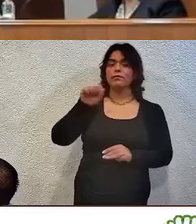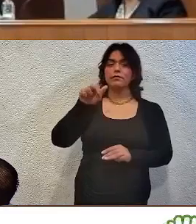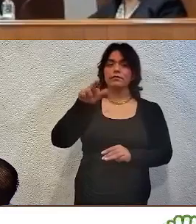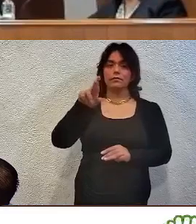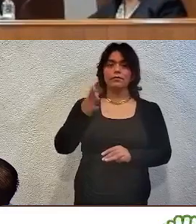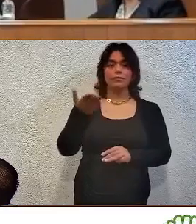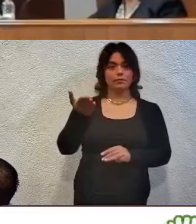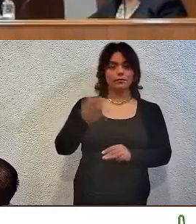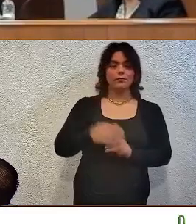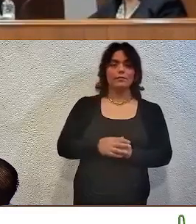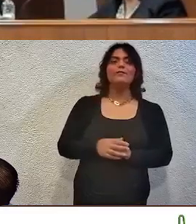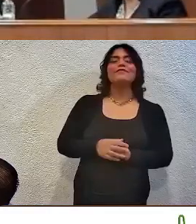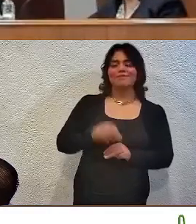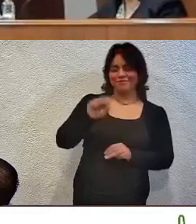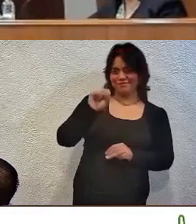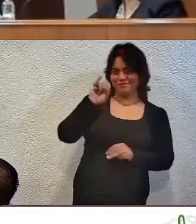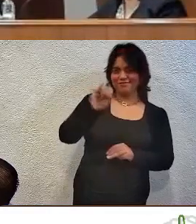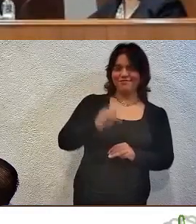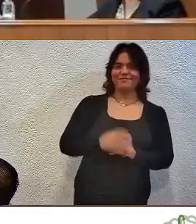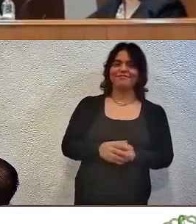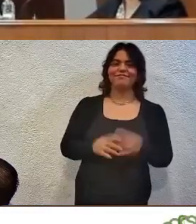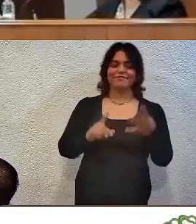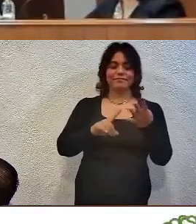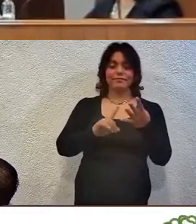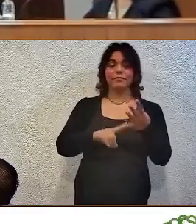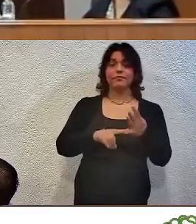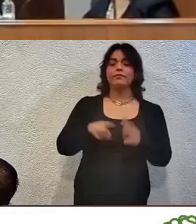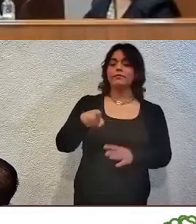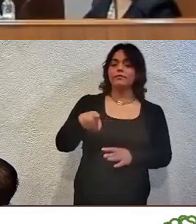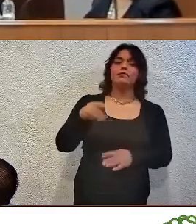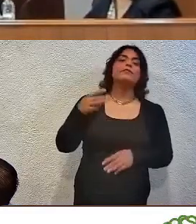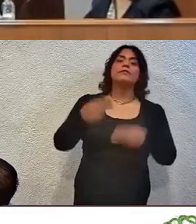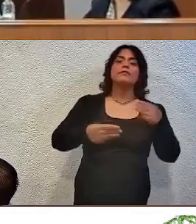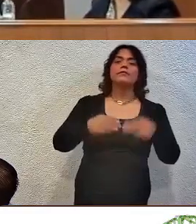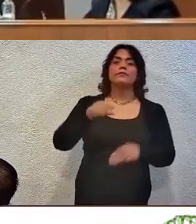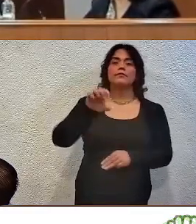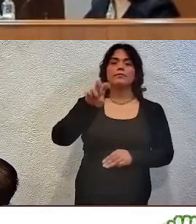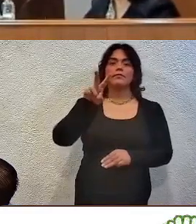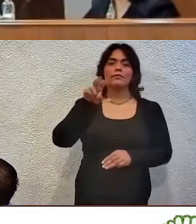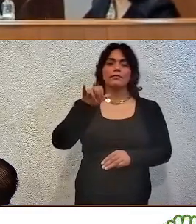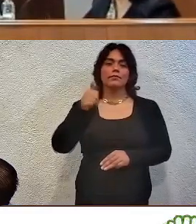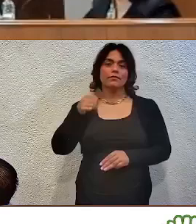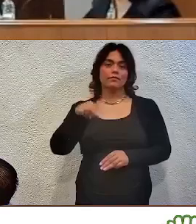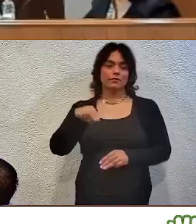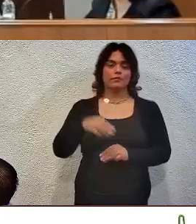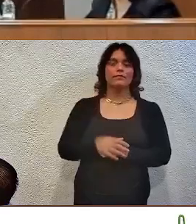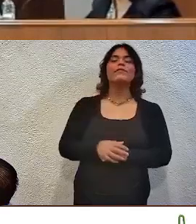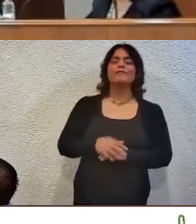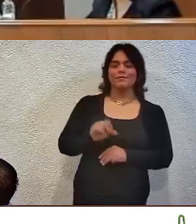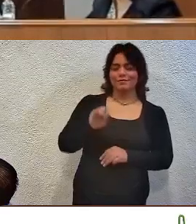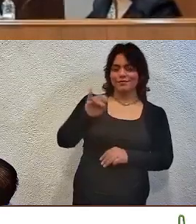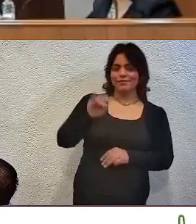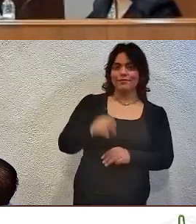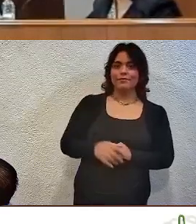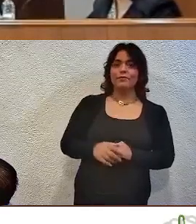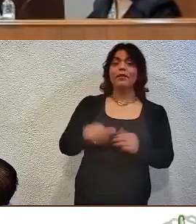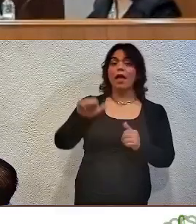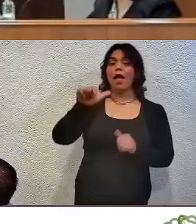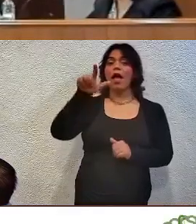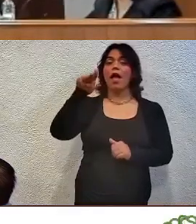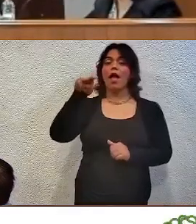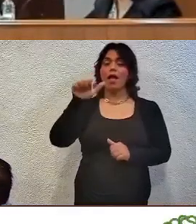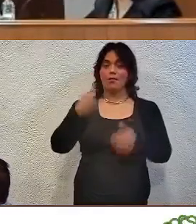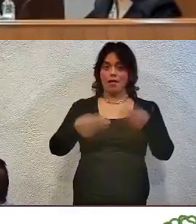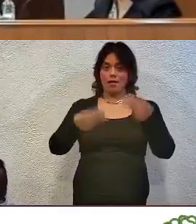Alpizar. A favor. Magistrada Evelyn Rodríguez Sinor. A favor. Magistrada Almadelia Eugenio Alcaraz. Con